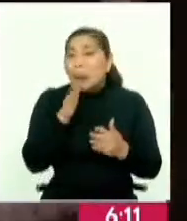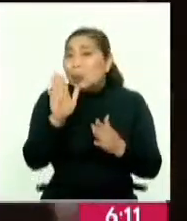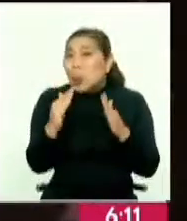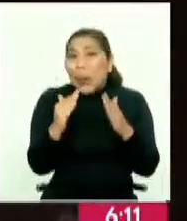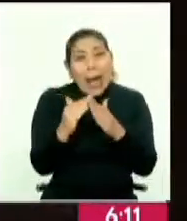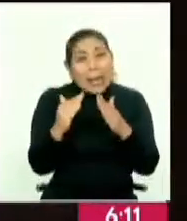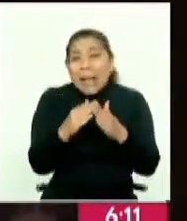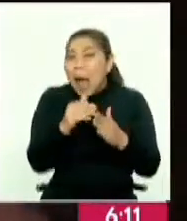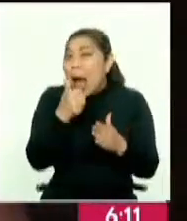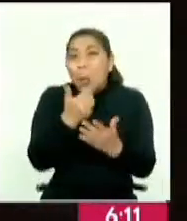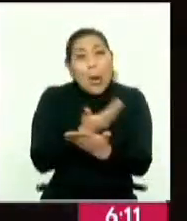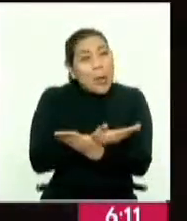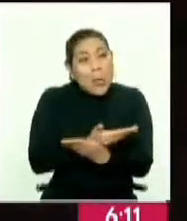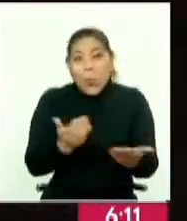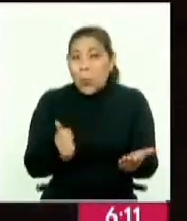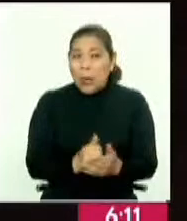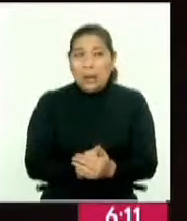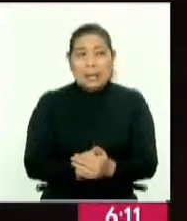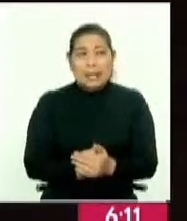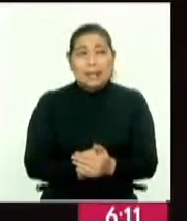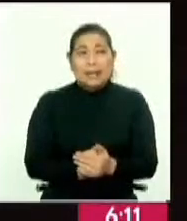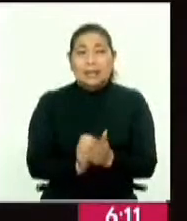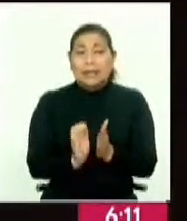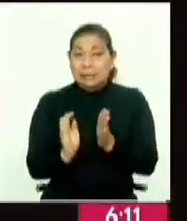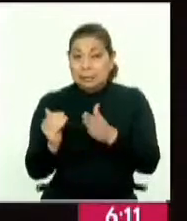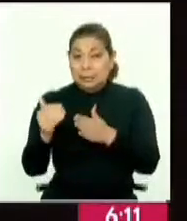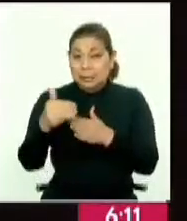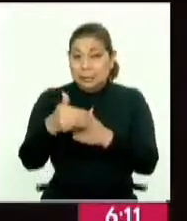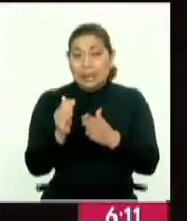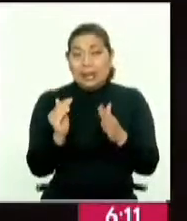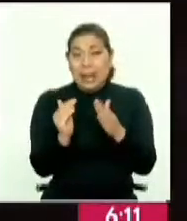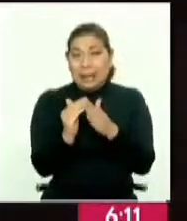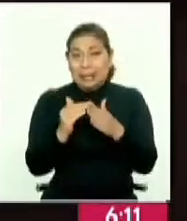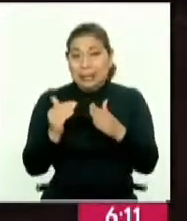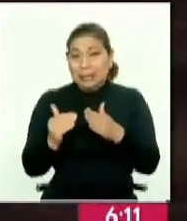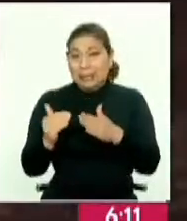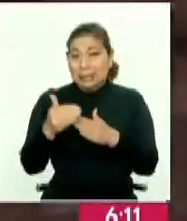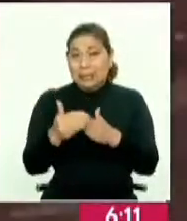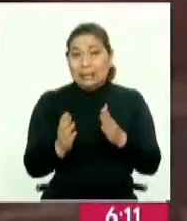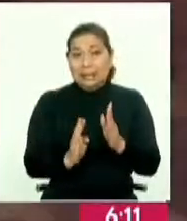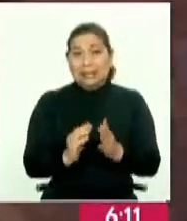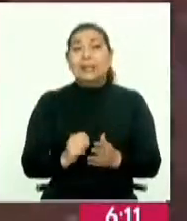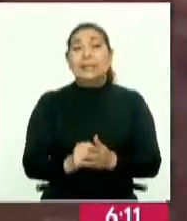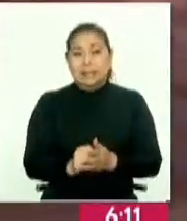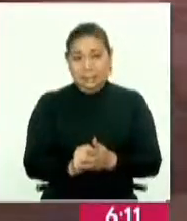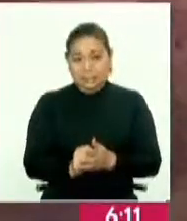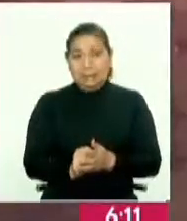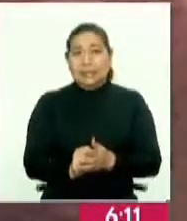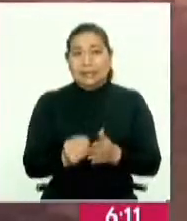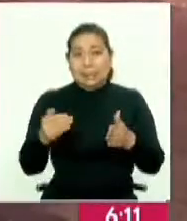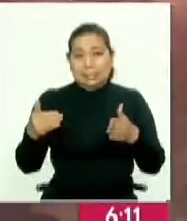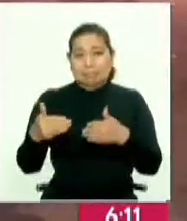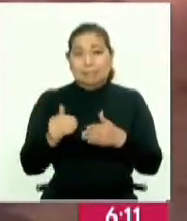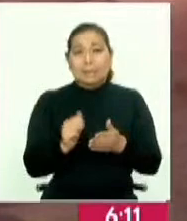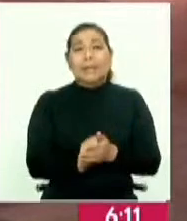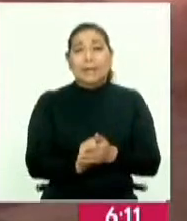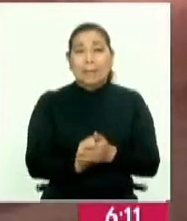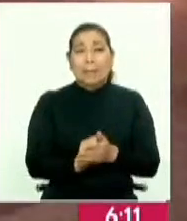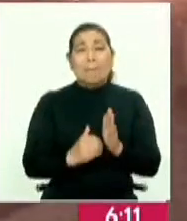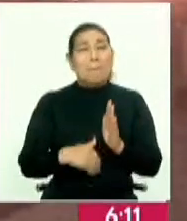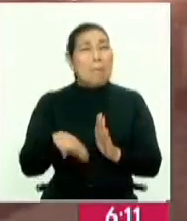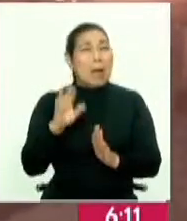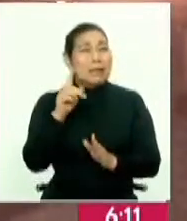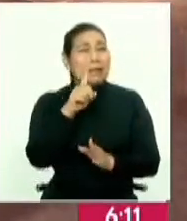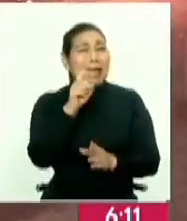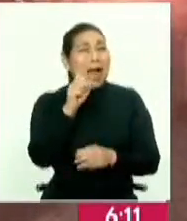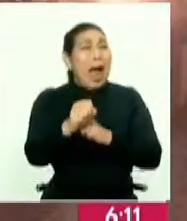ha ingresado bueno vemos acá unas alas pero acá la vuelta de la esquina no esto es una especie de quinta quinta esta es una quinta en 50 que tiene más de